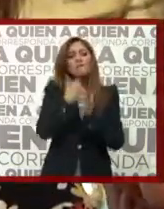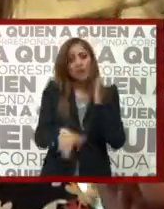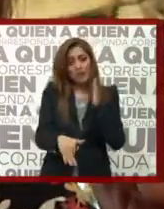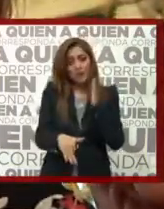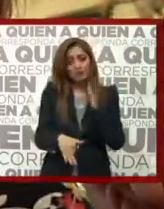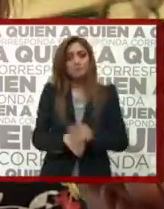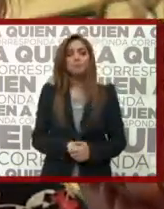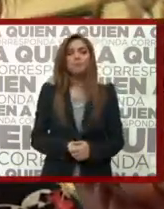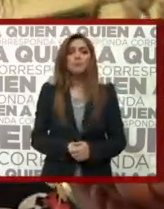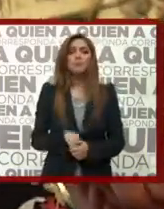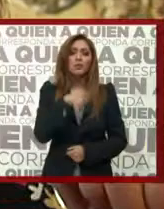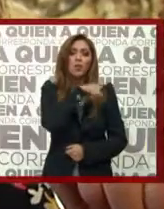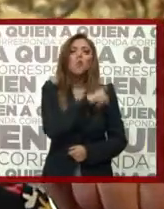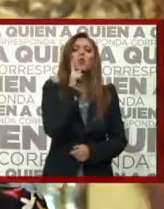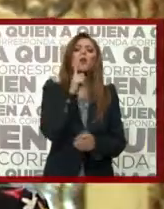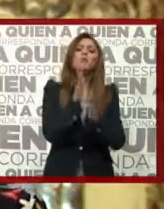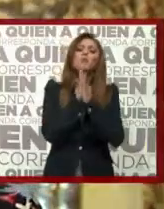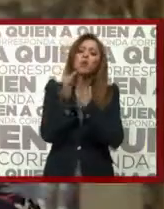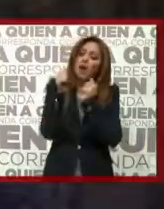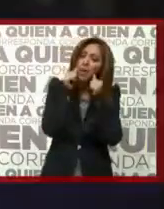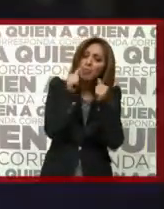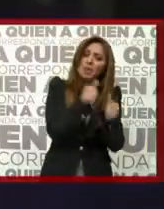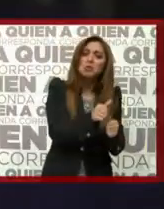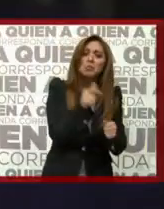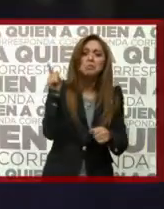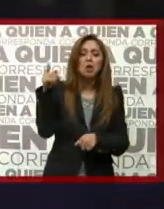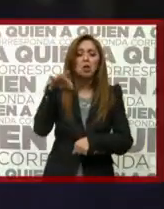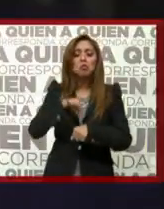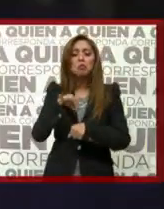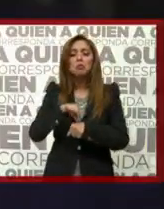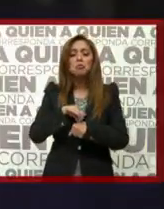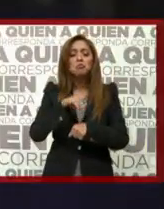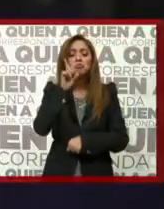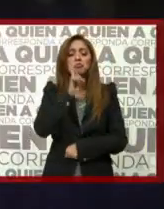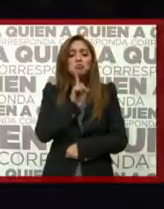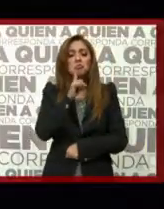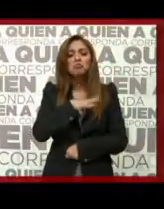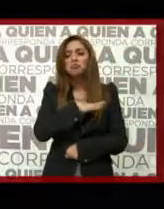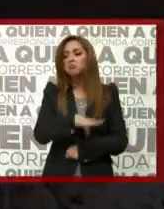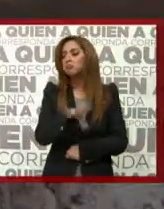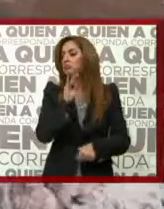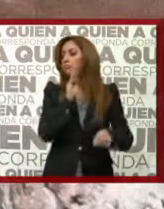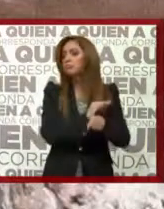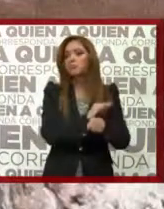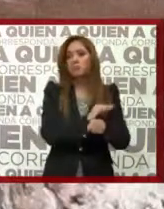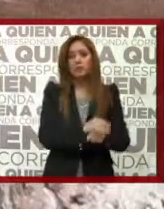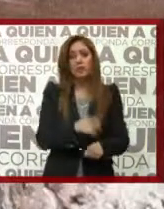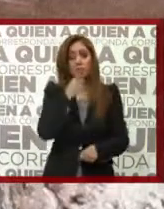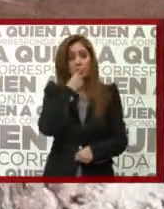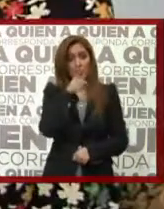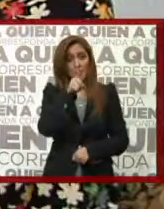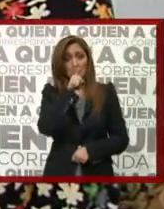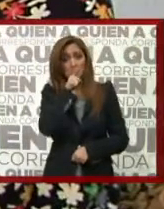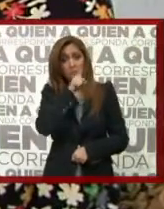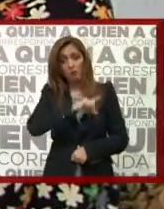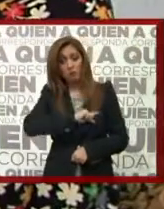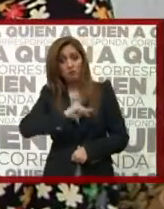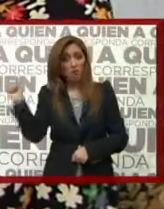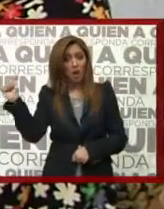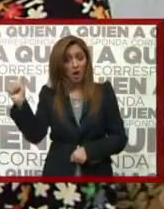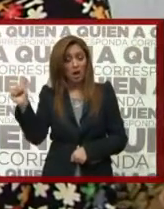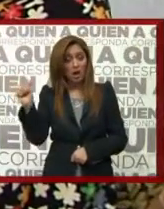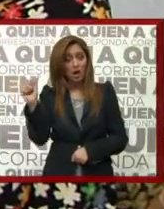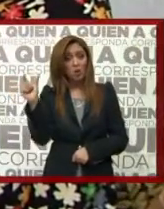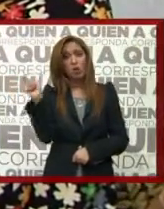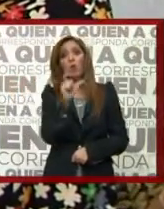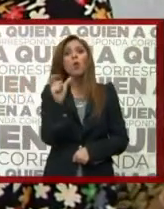nada sirvieron las súplicas para que la paciente fuera atendida, pues la doctora simplemente la ignoró. Dijo que me callara y me saliera. Y en el